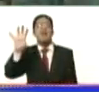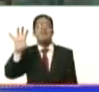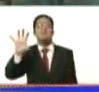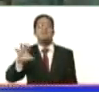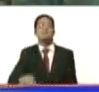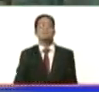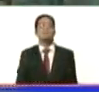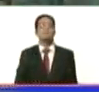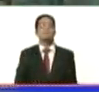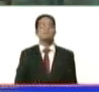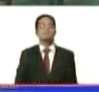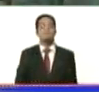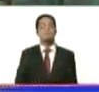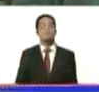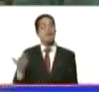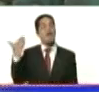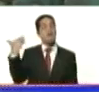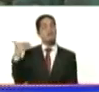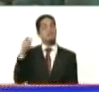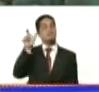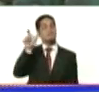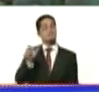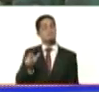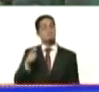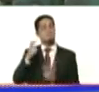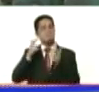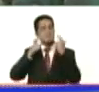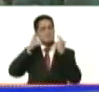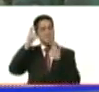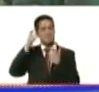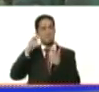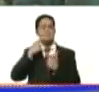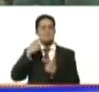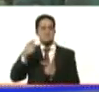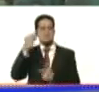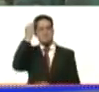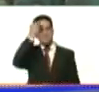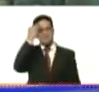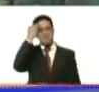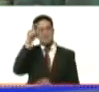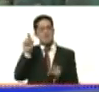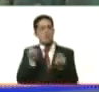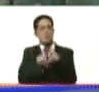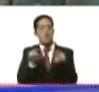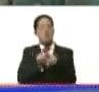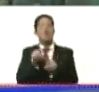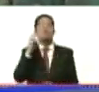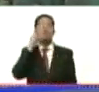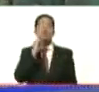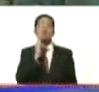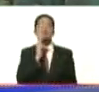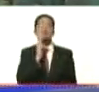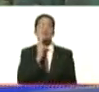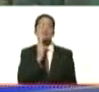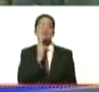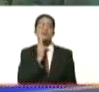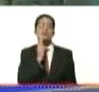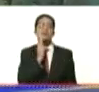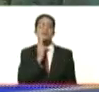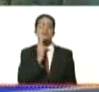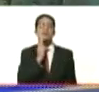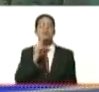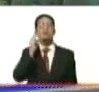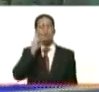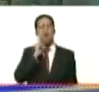Decía nuestro comandante Chávez, citando a Bolívar, en 1830, cuando Bolívar